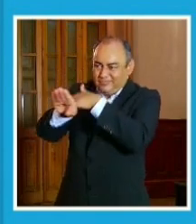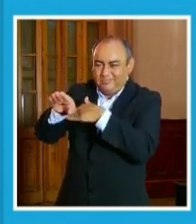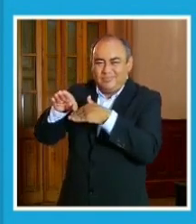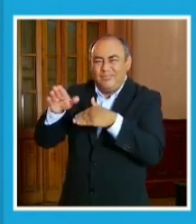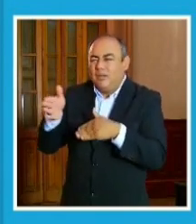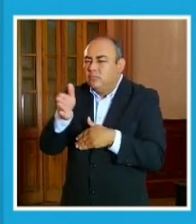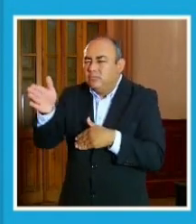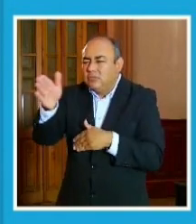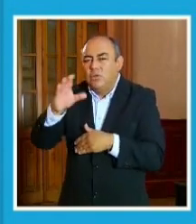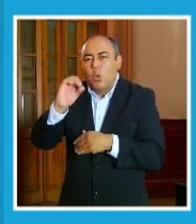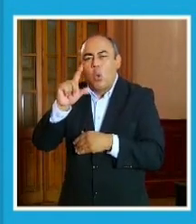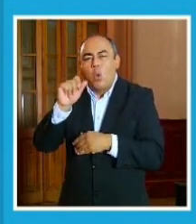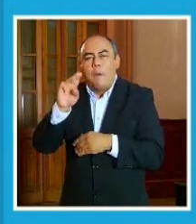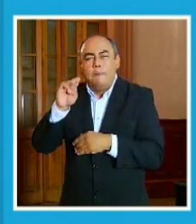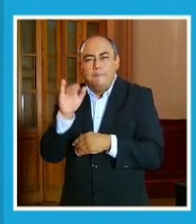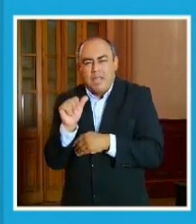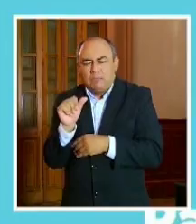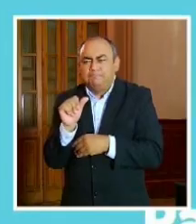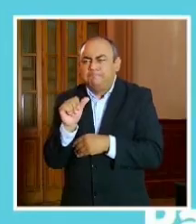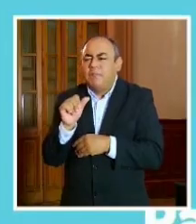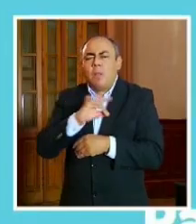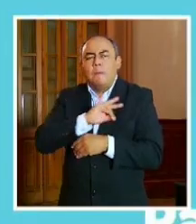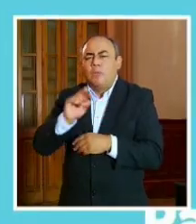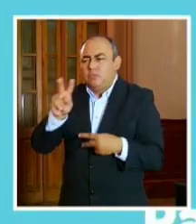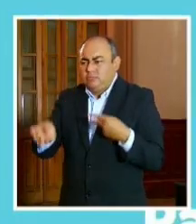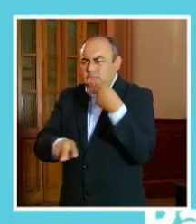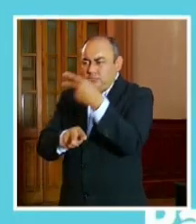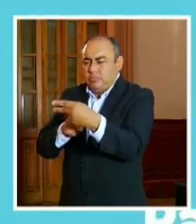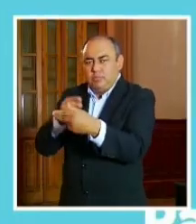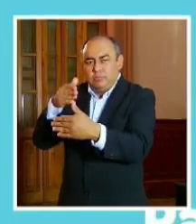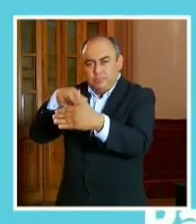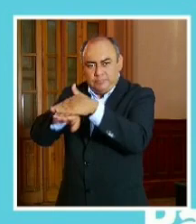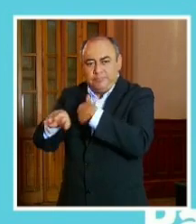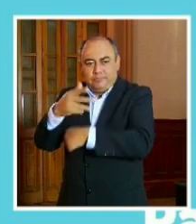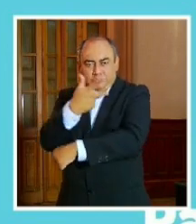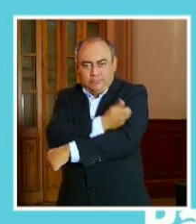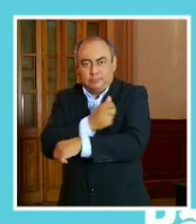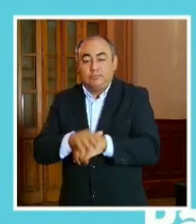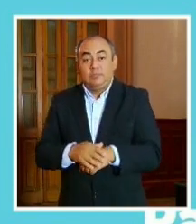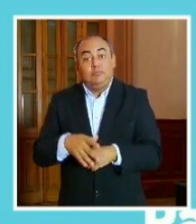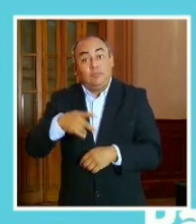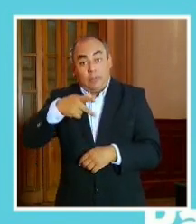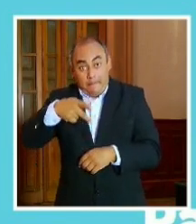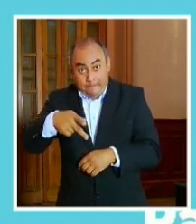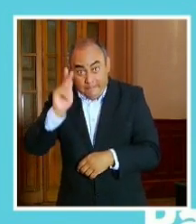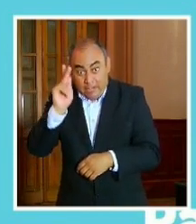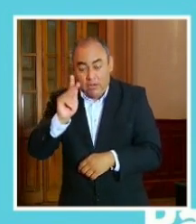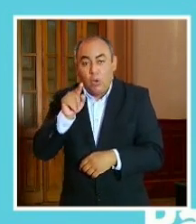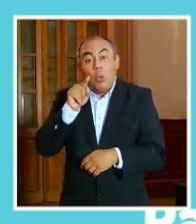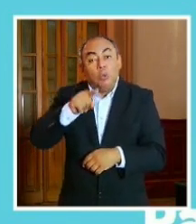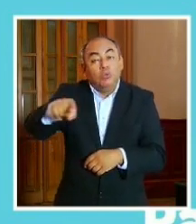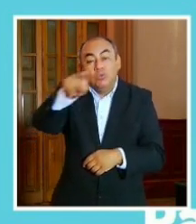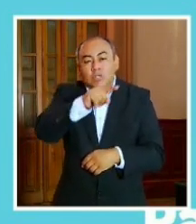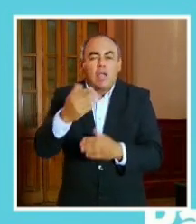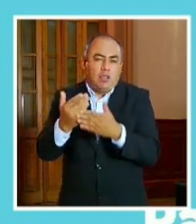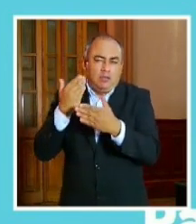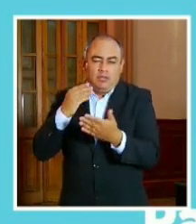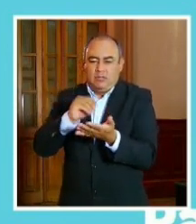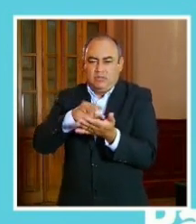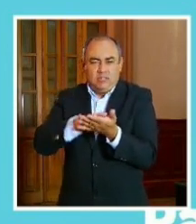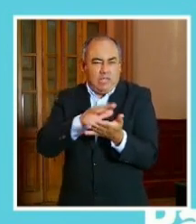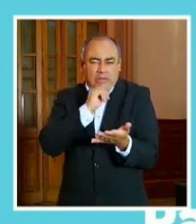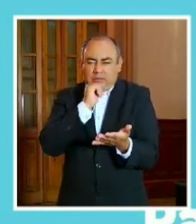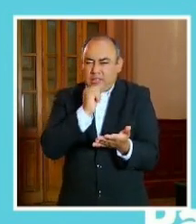Colombia. De nueva manera insistir en que las personas que acudieron sin cita a